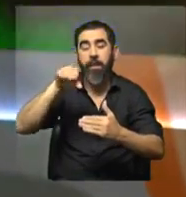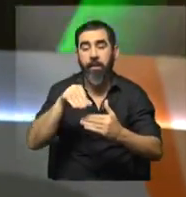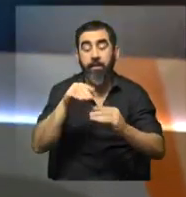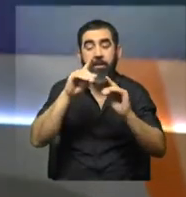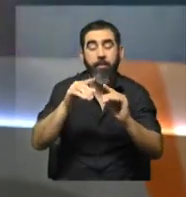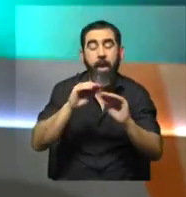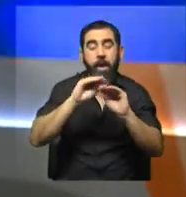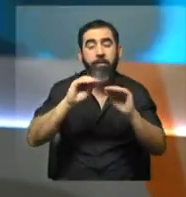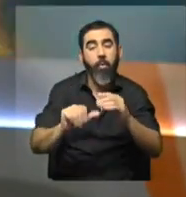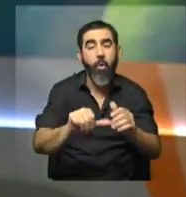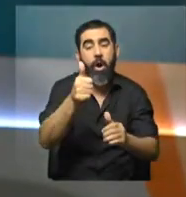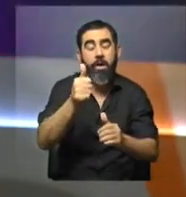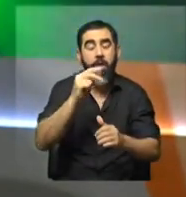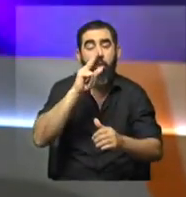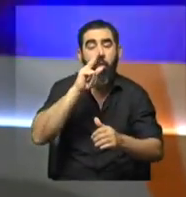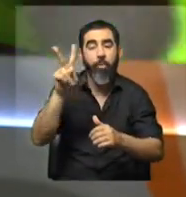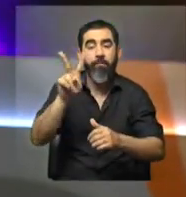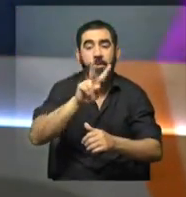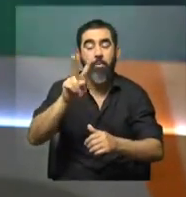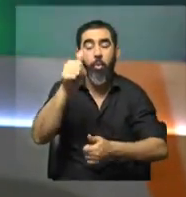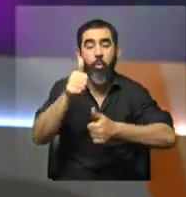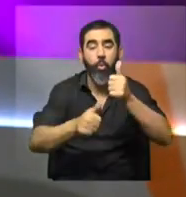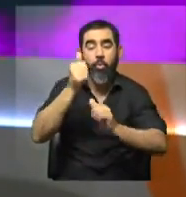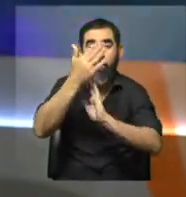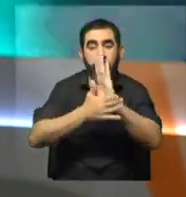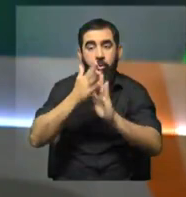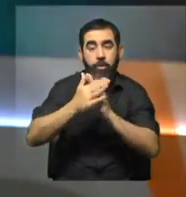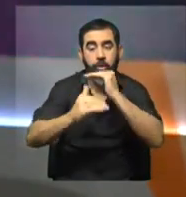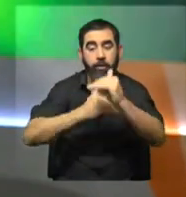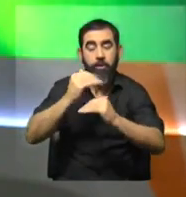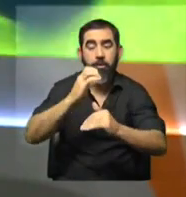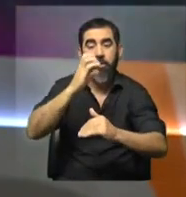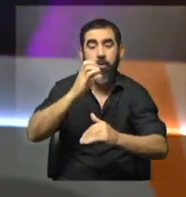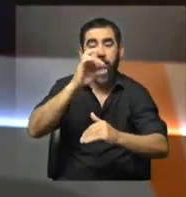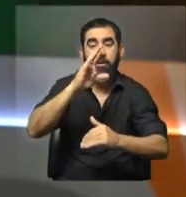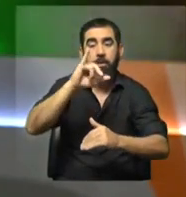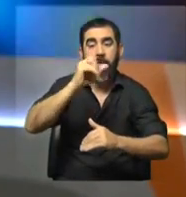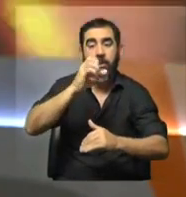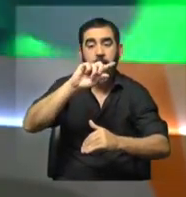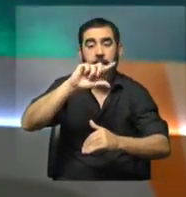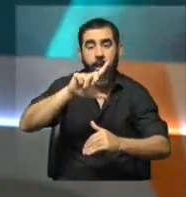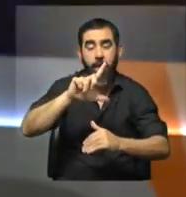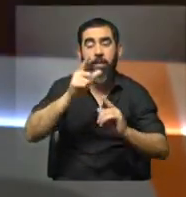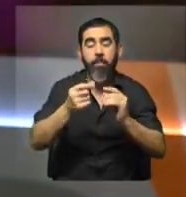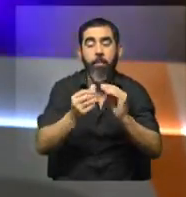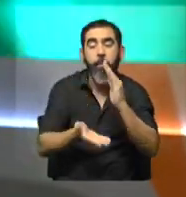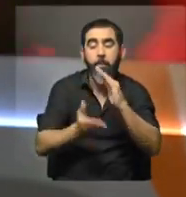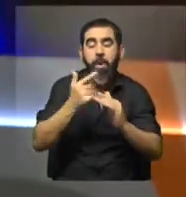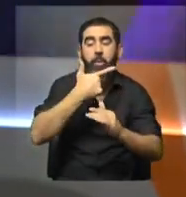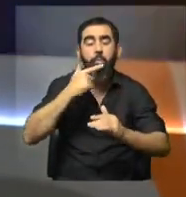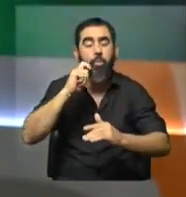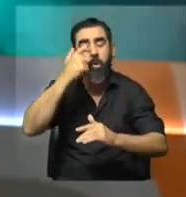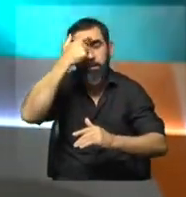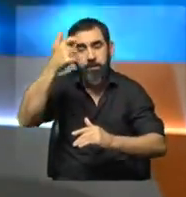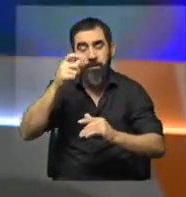los ganadores de la edición 2022 del Concurso Nacional de Crecimiento de Cristales y tendremos un poco más de gusto a ciencia